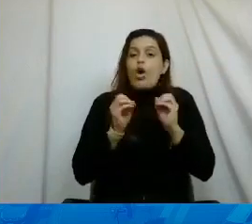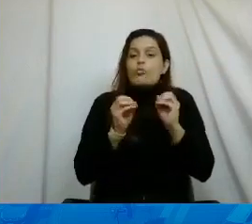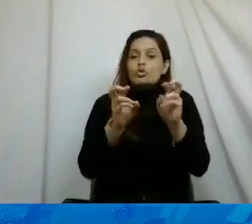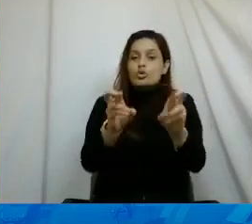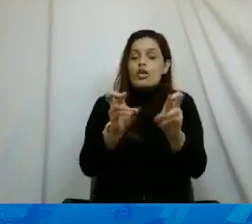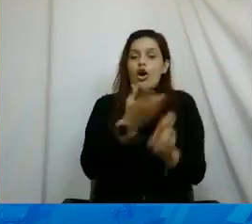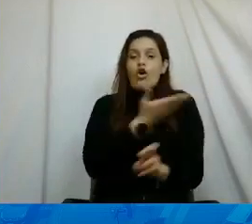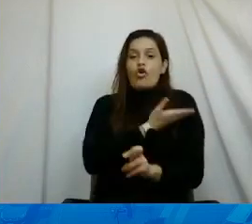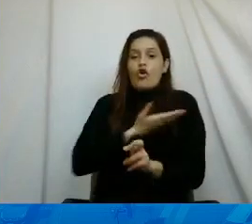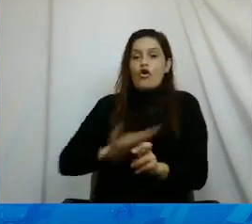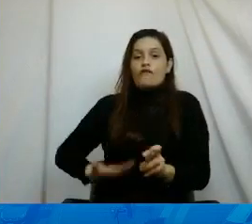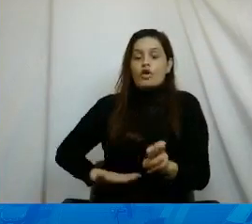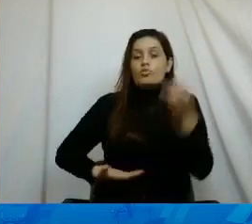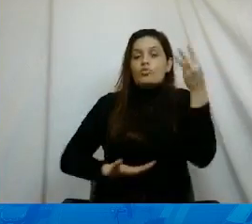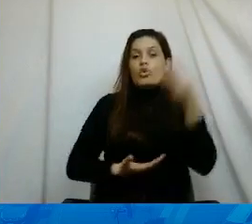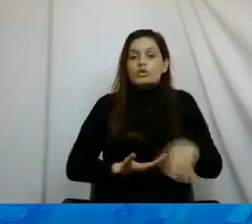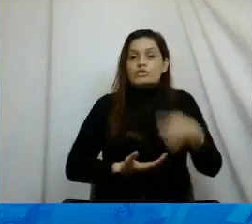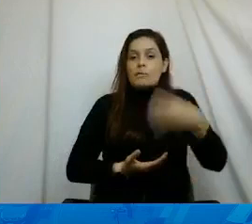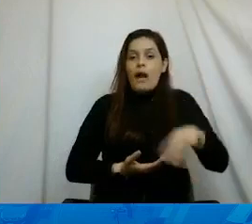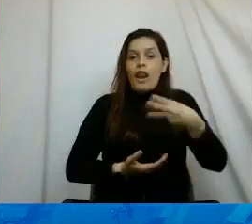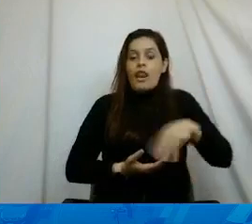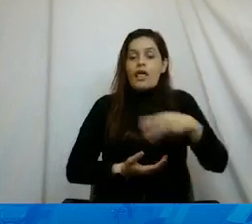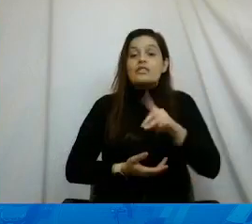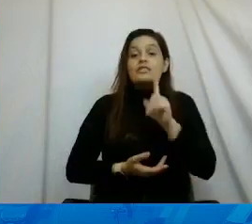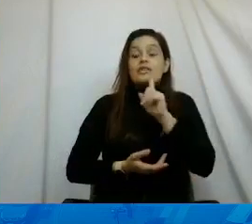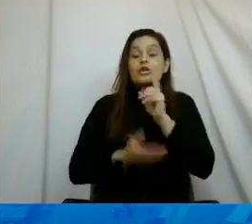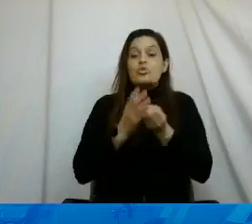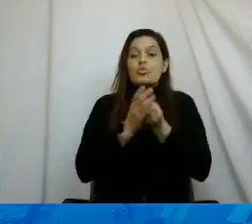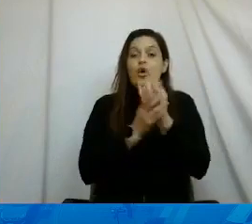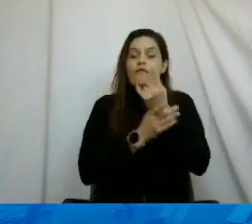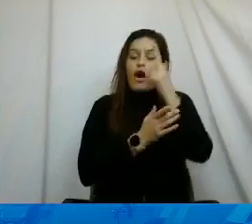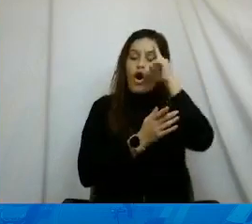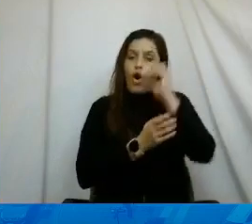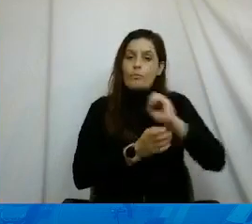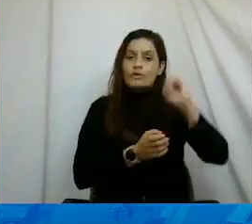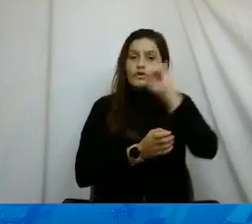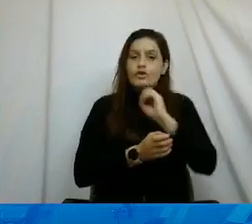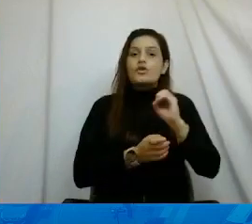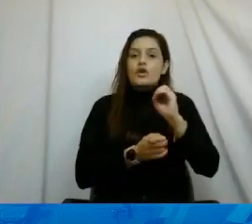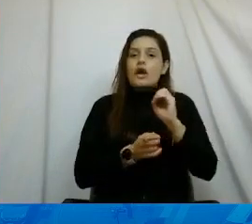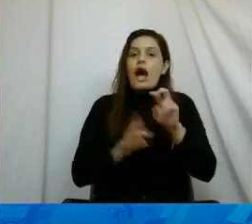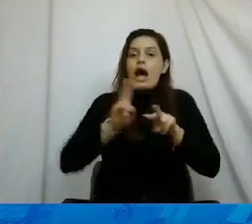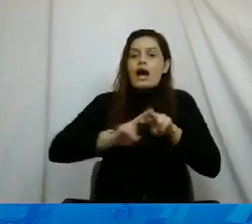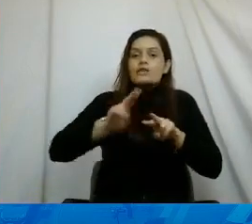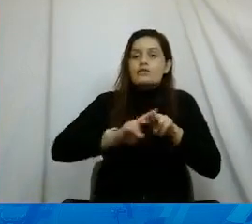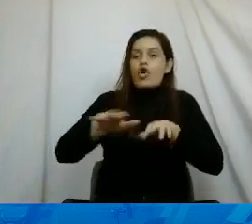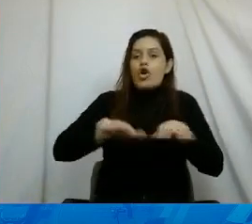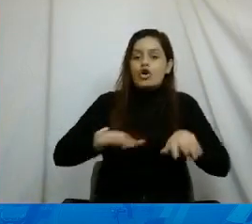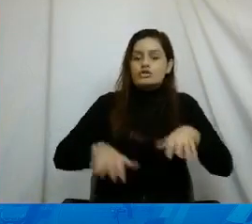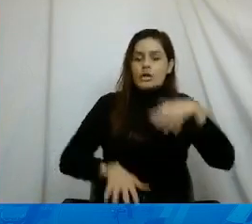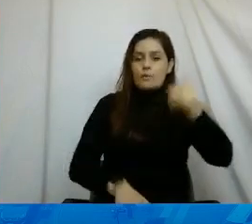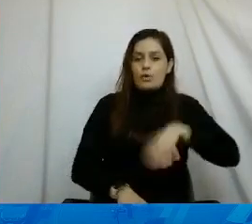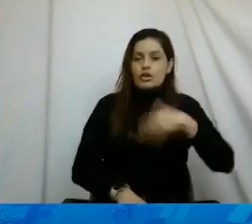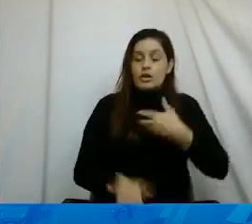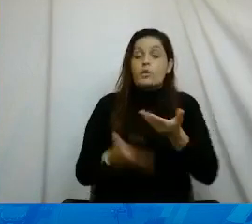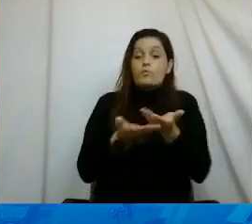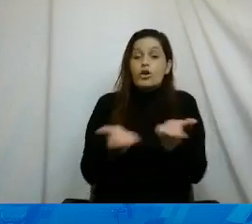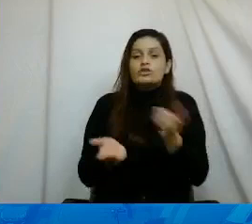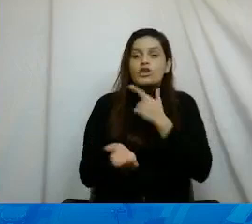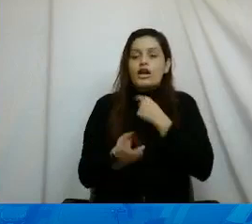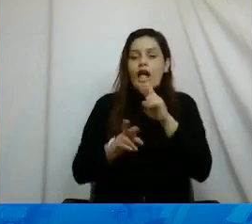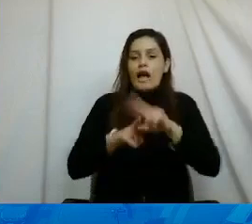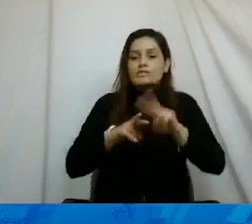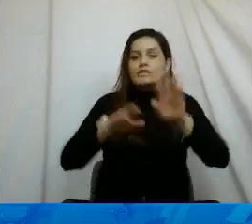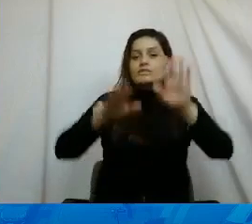gobierno municipal con esa nueva perspectiva de hacer cosas realmente importantes. Por eso quiero hacer un llamado y un